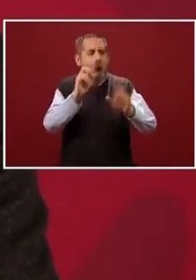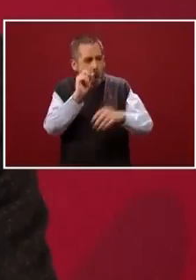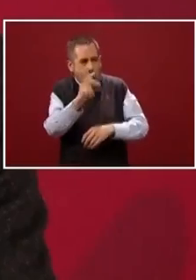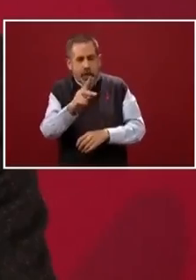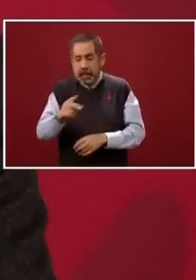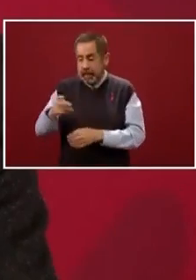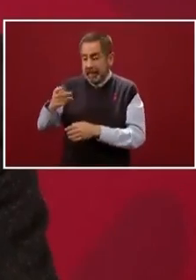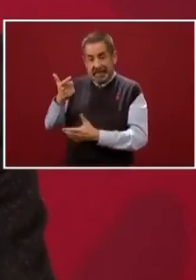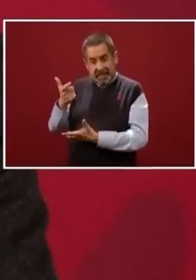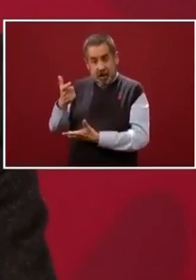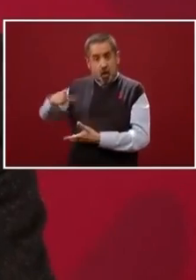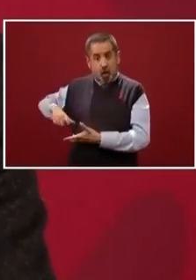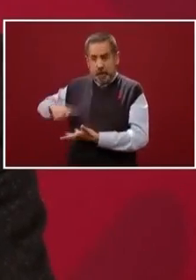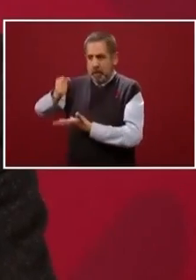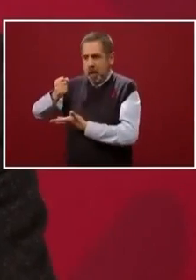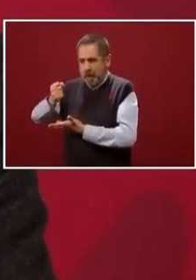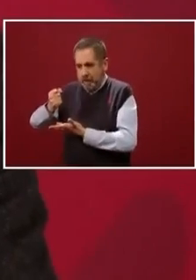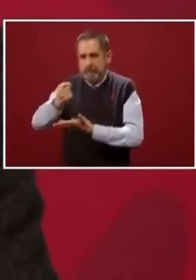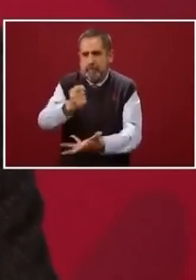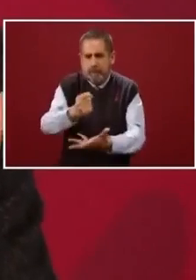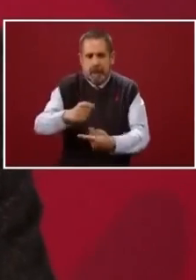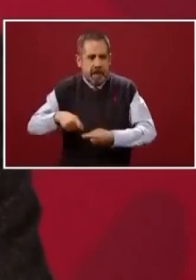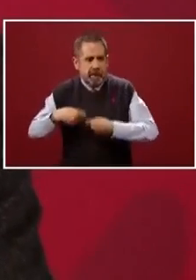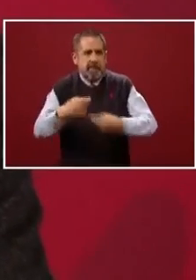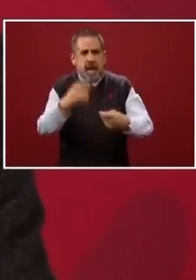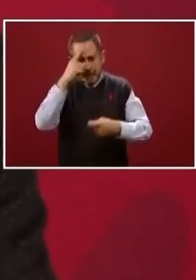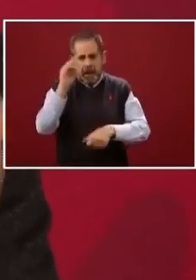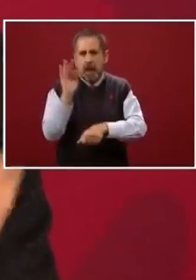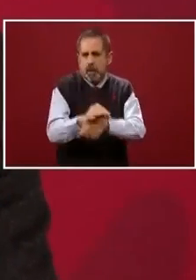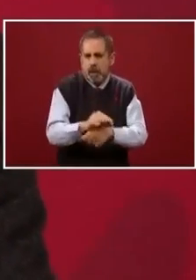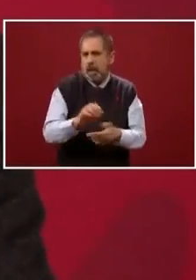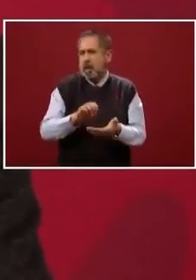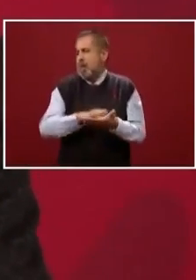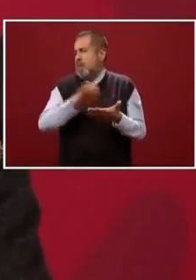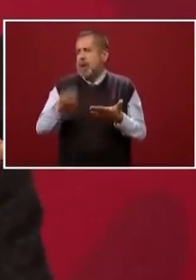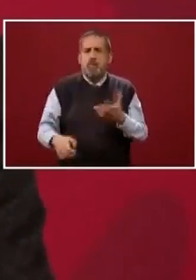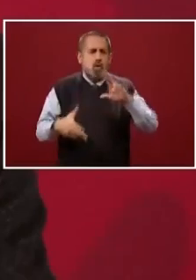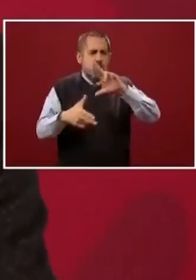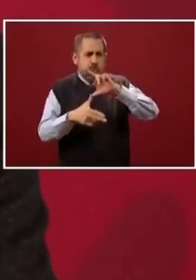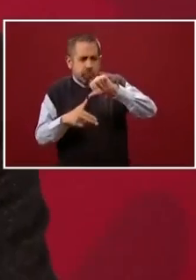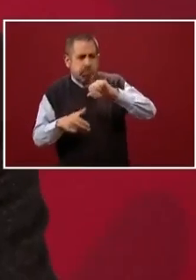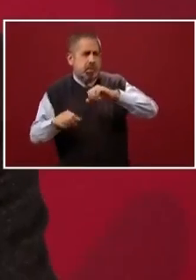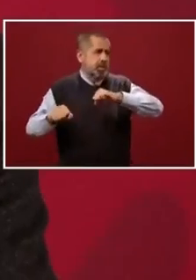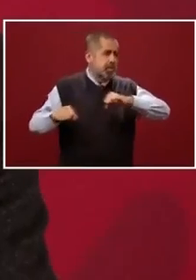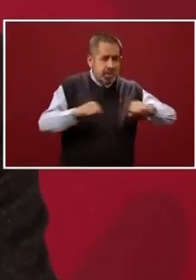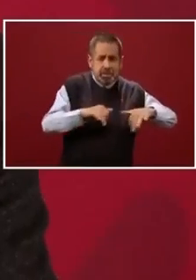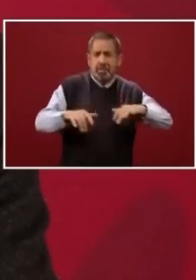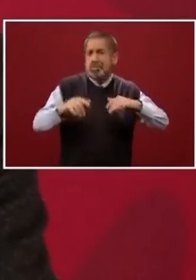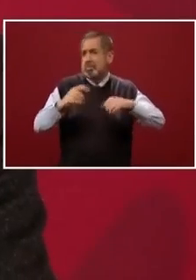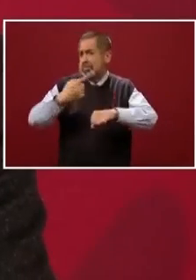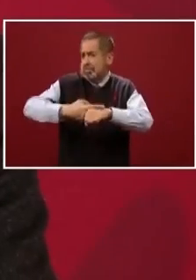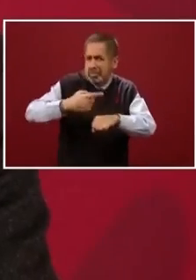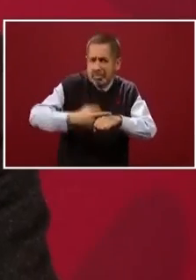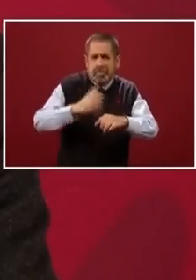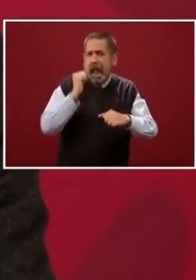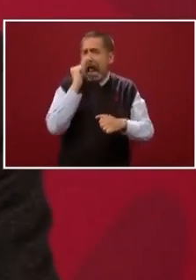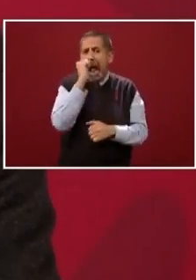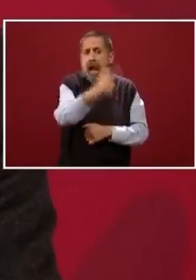fondos especiales para contender con un fenómeno. Puede ser un desastre natural, puede ser un fenómeno